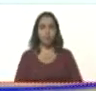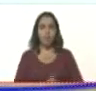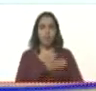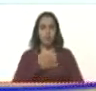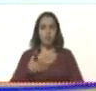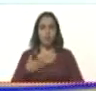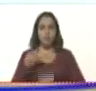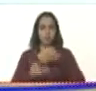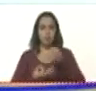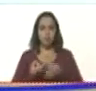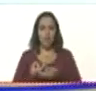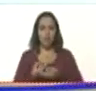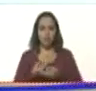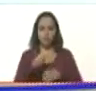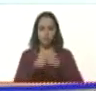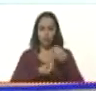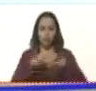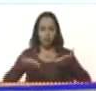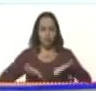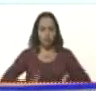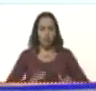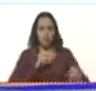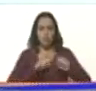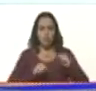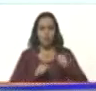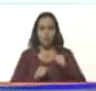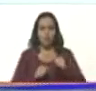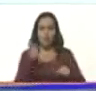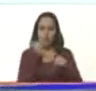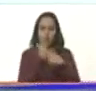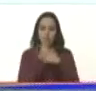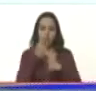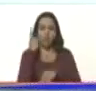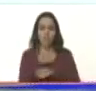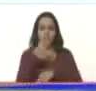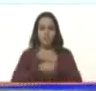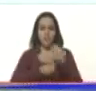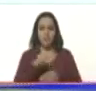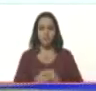una opinión sobre el nacimiento de este movimiento y las tareas que debe cumplir.